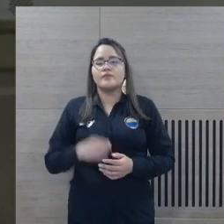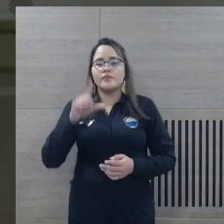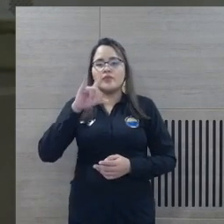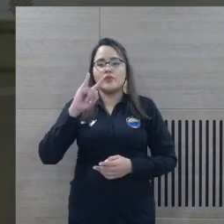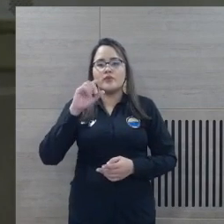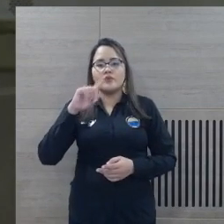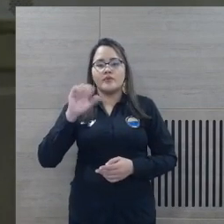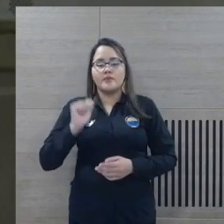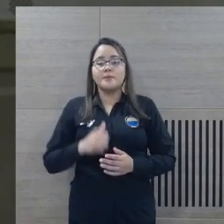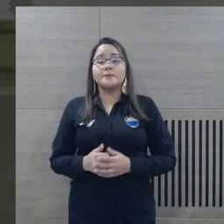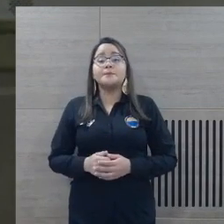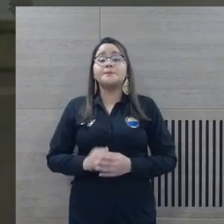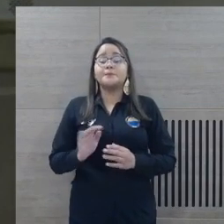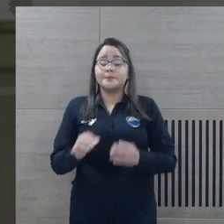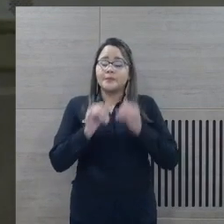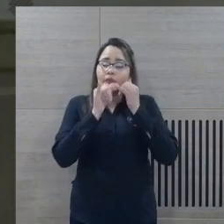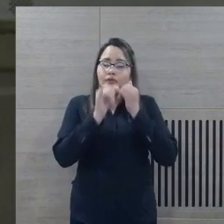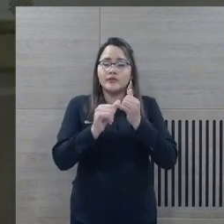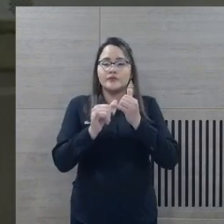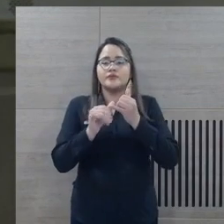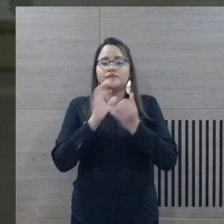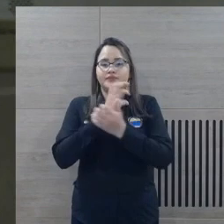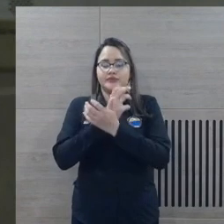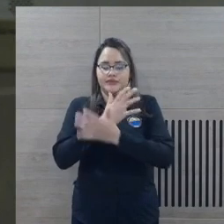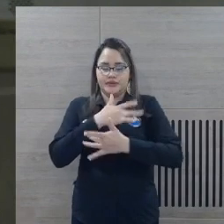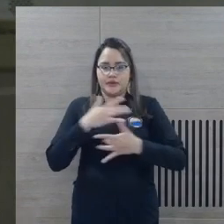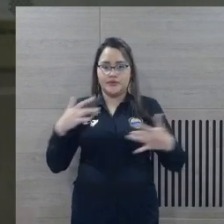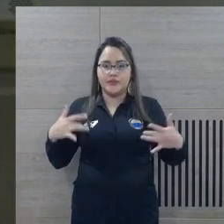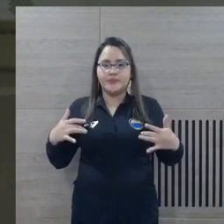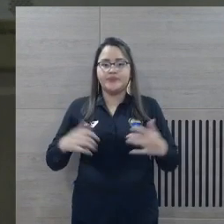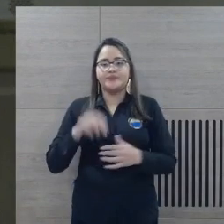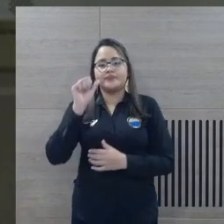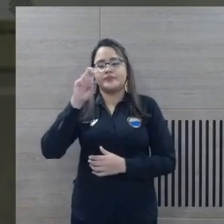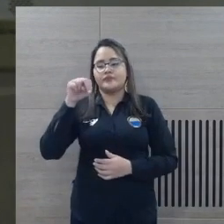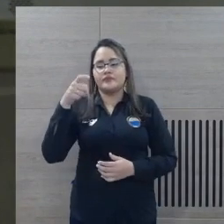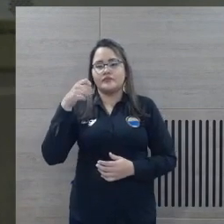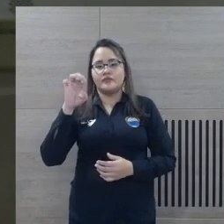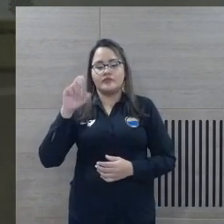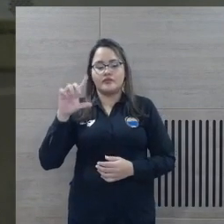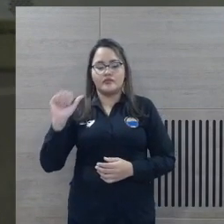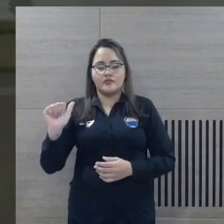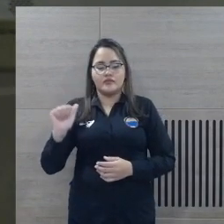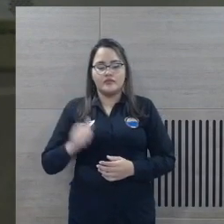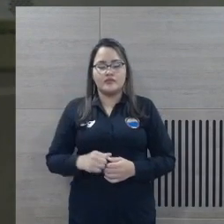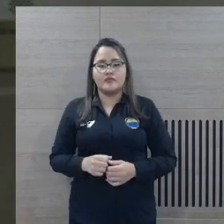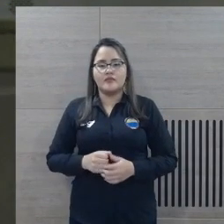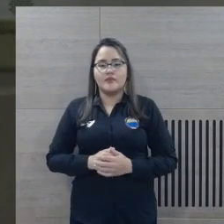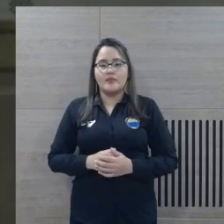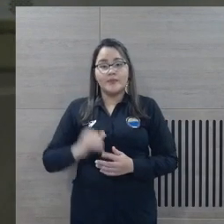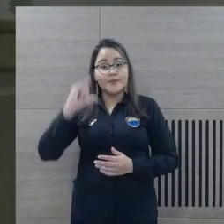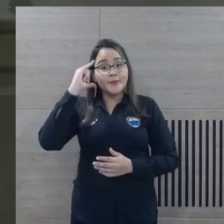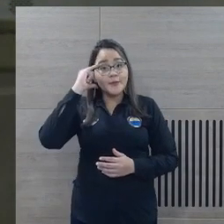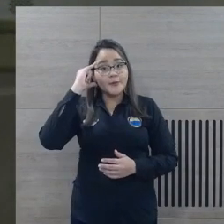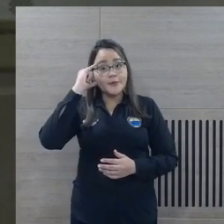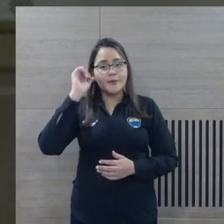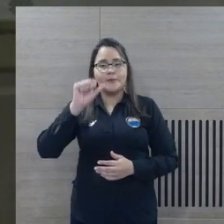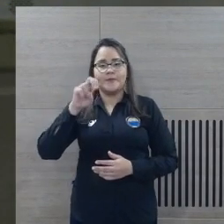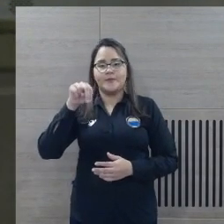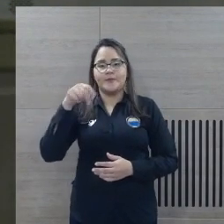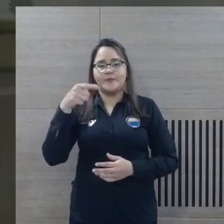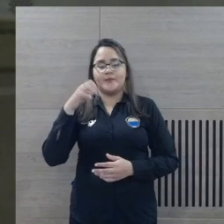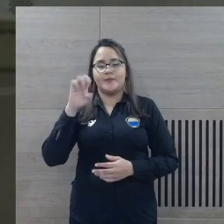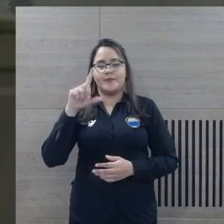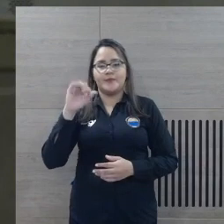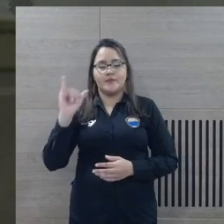Sabrina Balleceros Toro. Psicólogo, Angie Alejandra Trujillo Camacho. Minerva Isabel Pimienta Tobar.